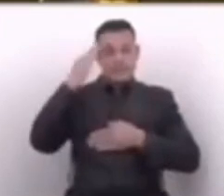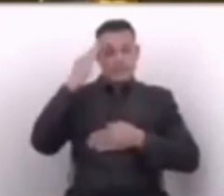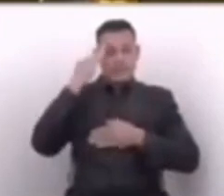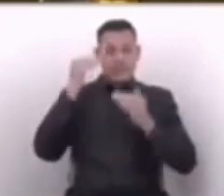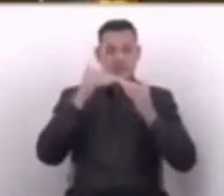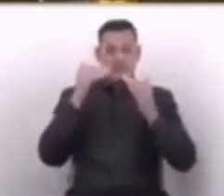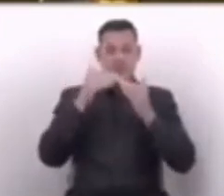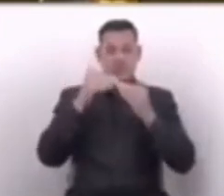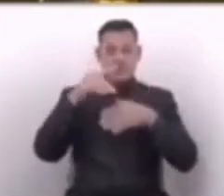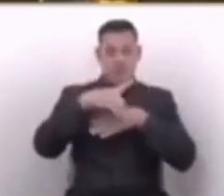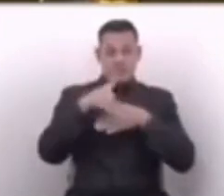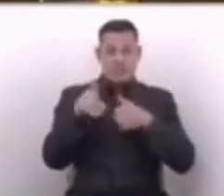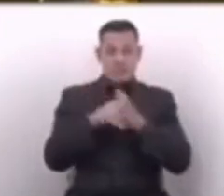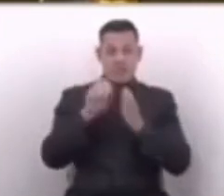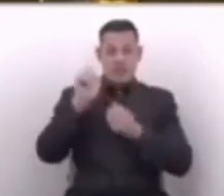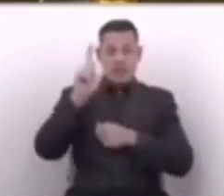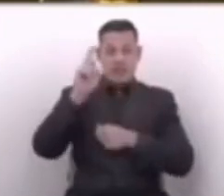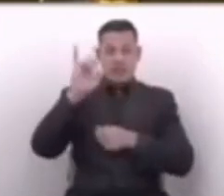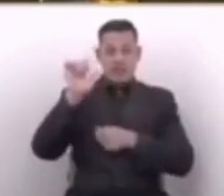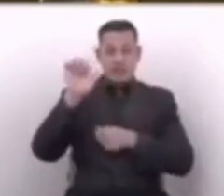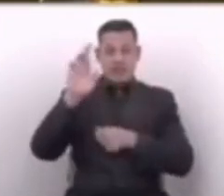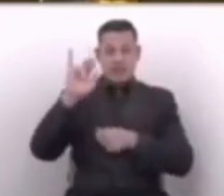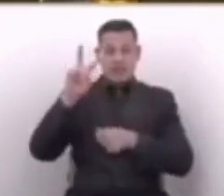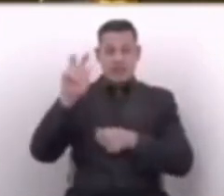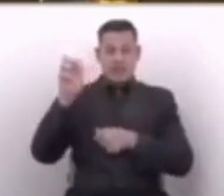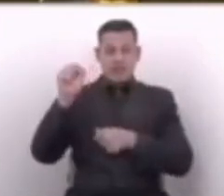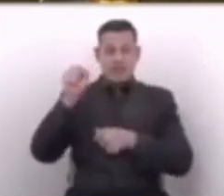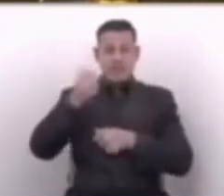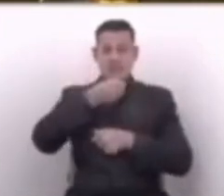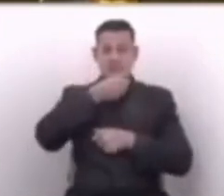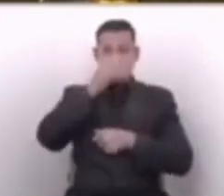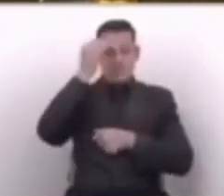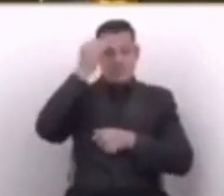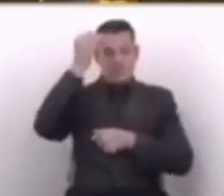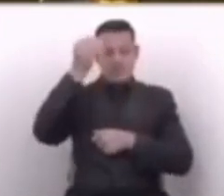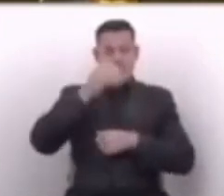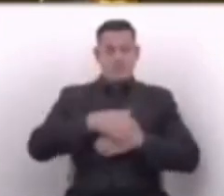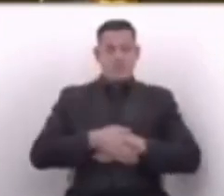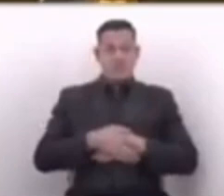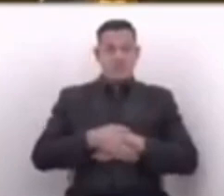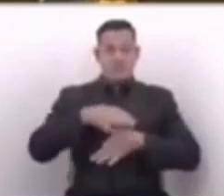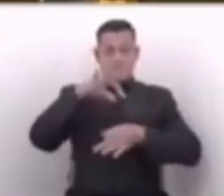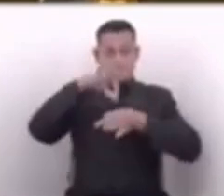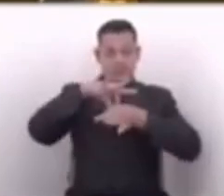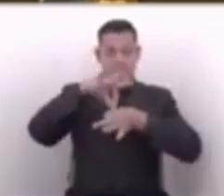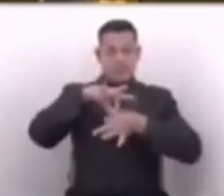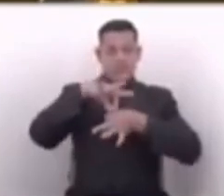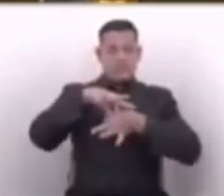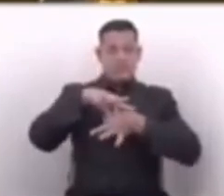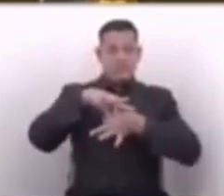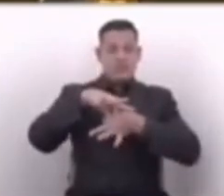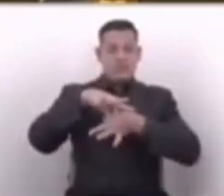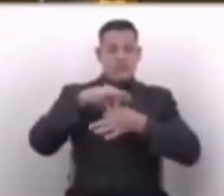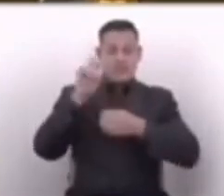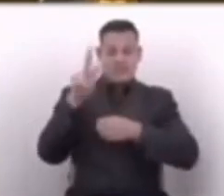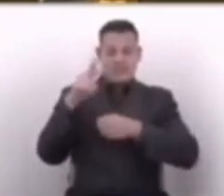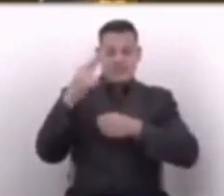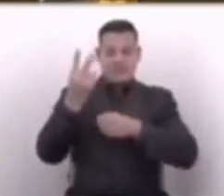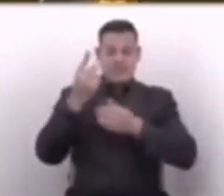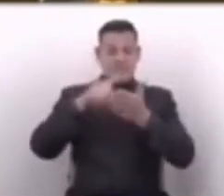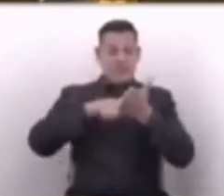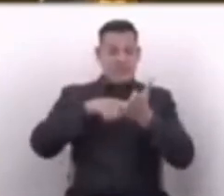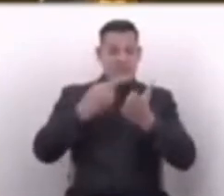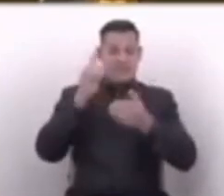dijo también mi colega Alexia Rivas en su intervención, votaron en esa segunda